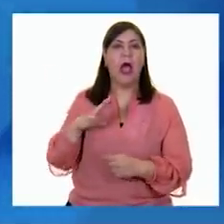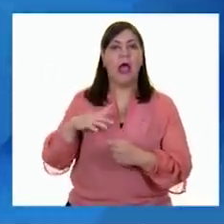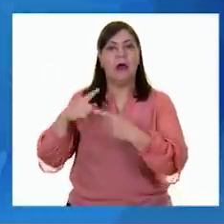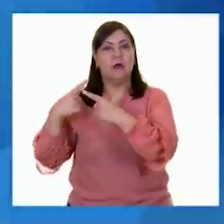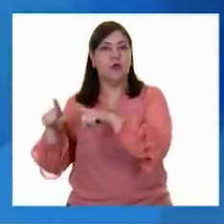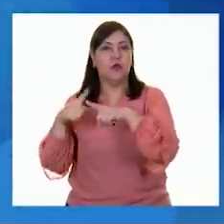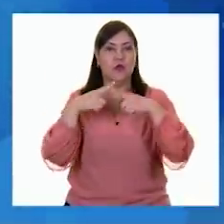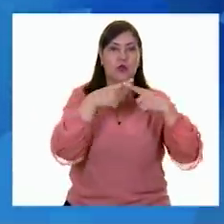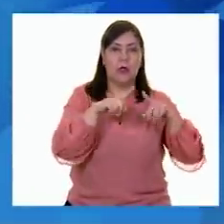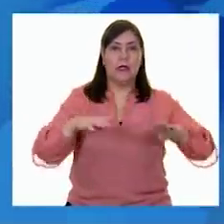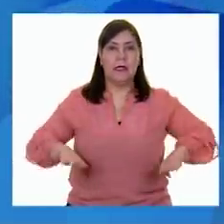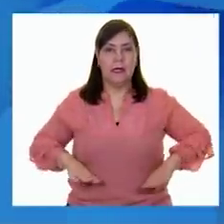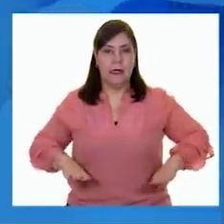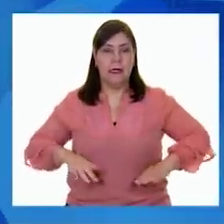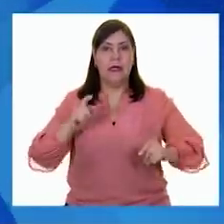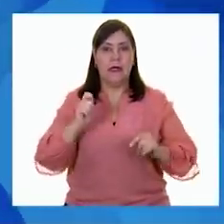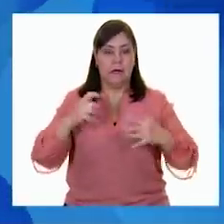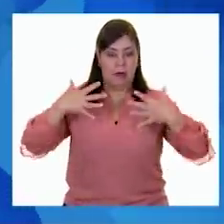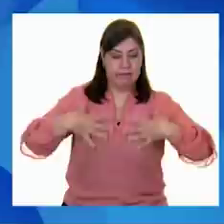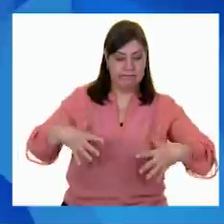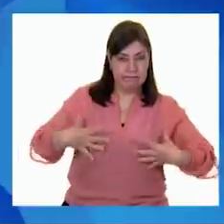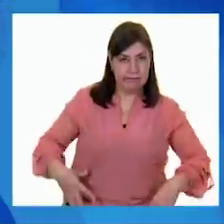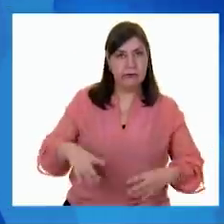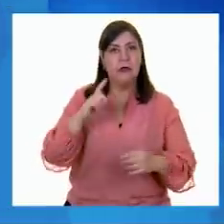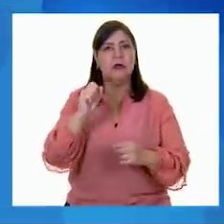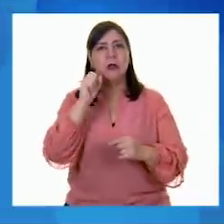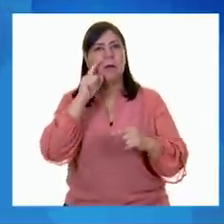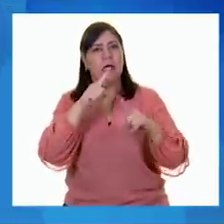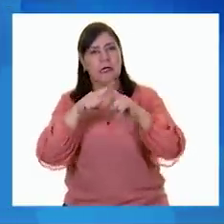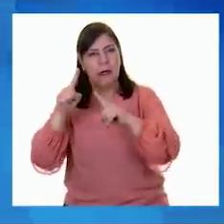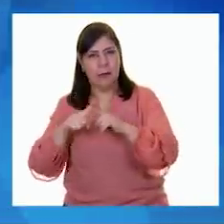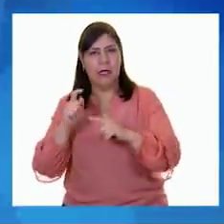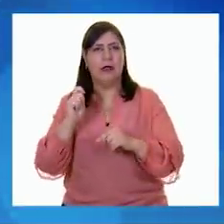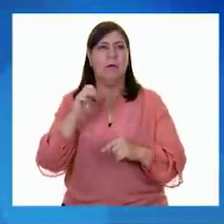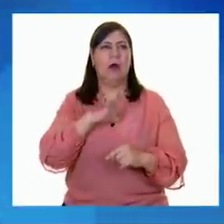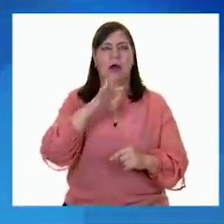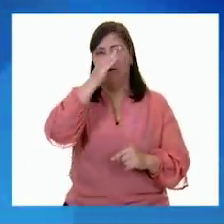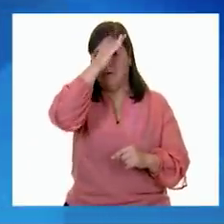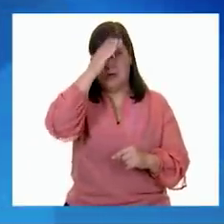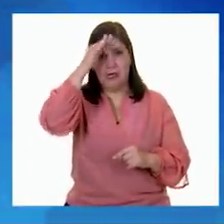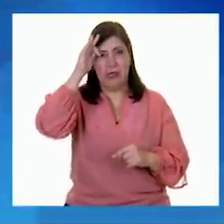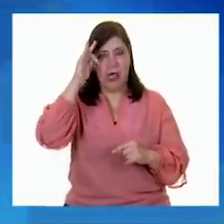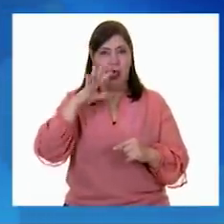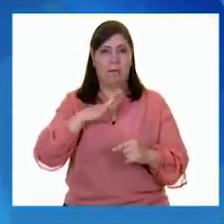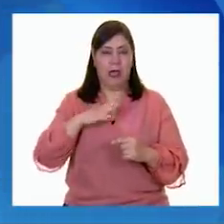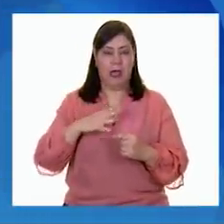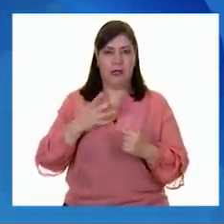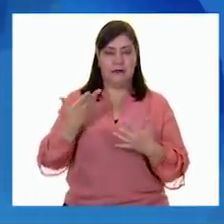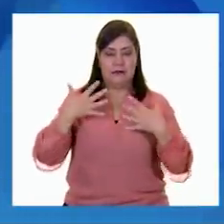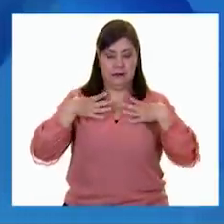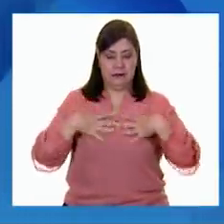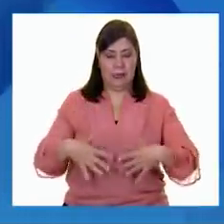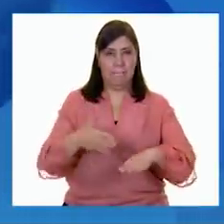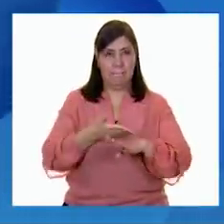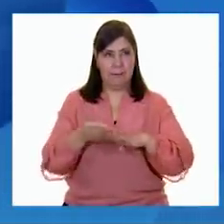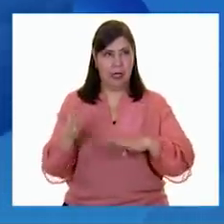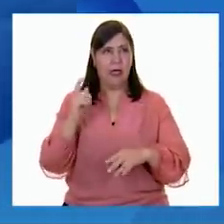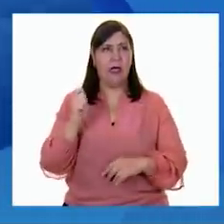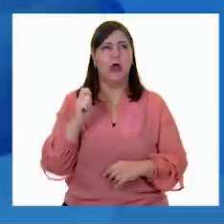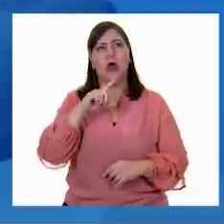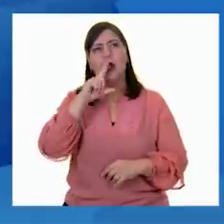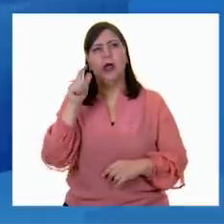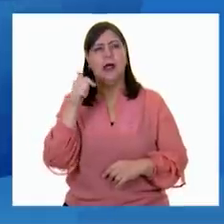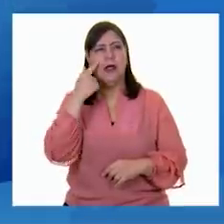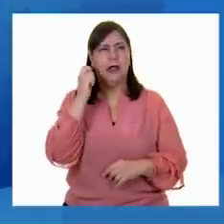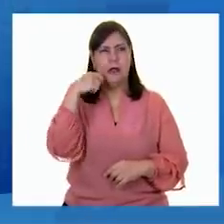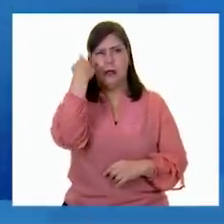distinguen, tanto en la ropa como en los elementos que se ven en la Frida que está vestida de blanco. El rostro en ambas es serio y